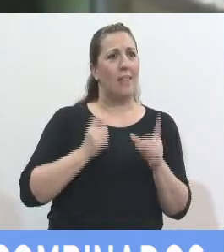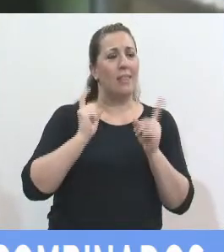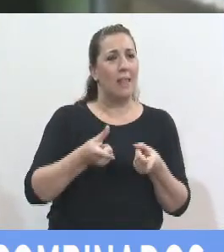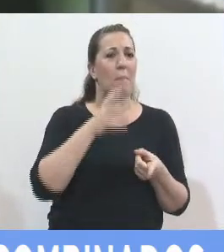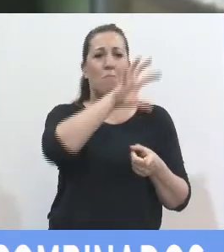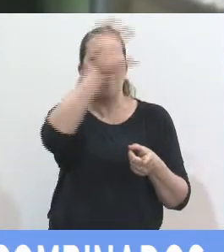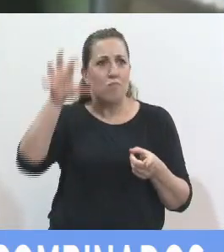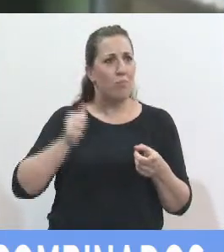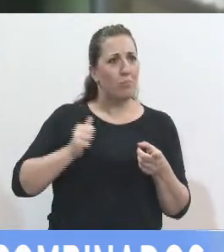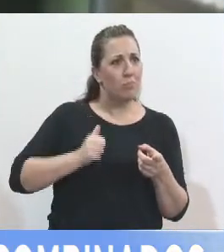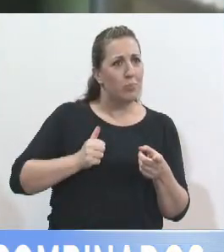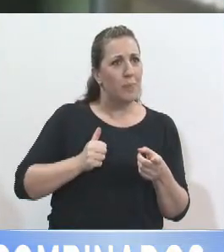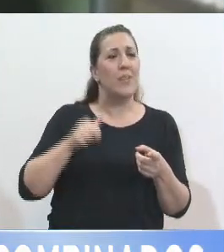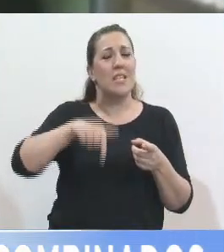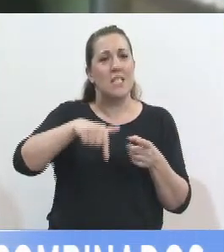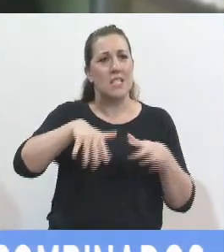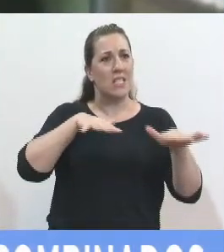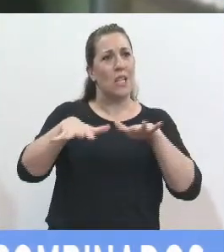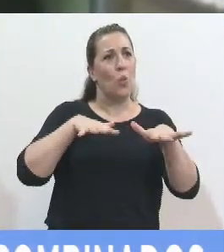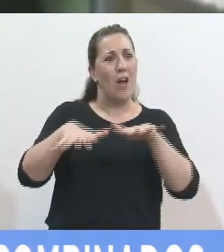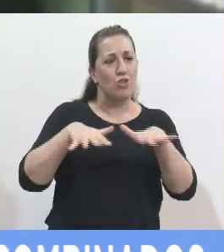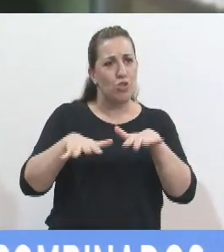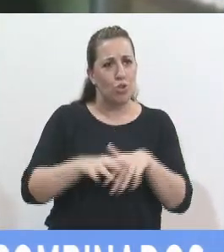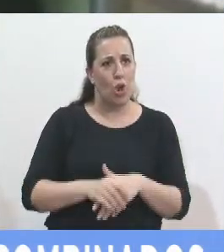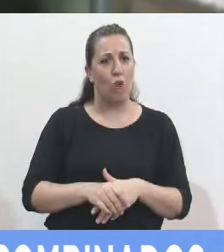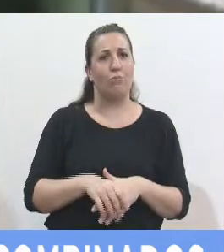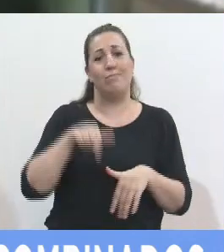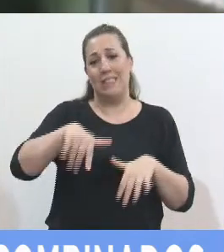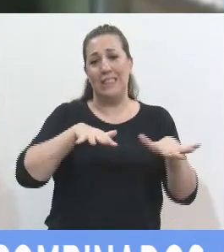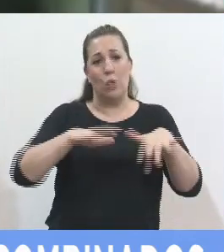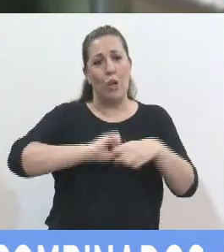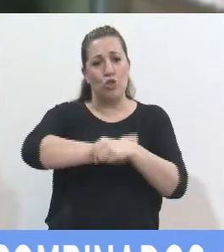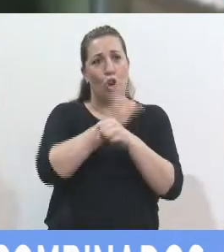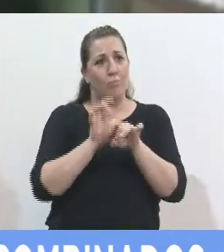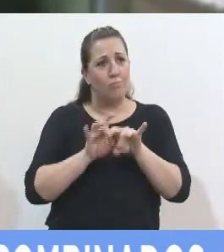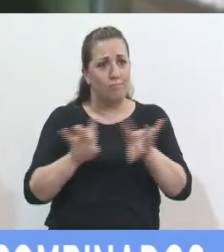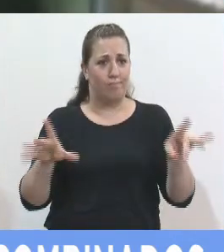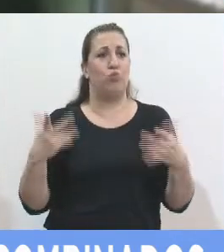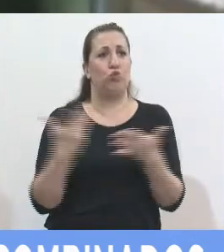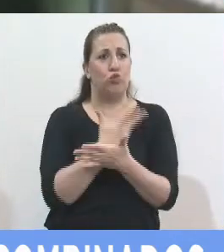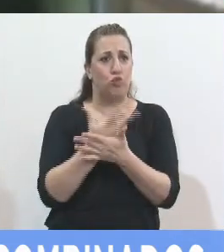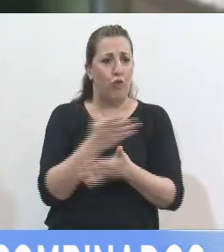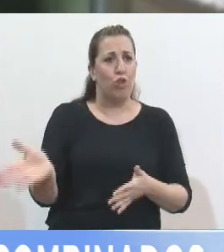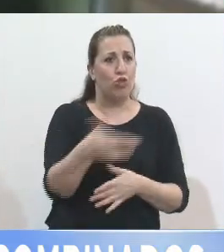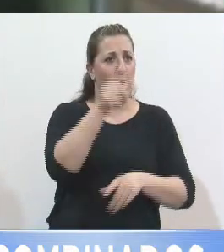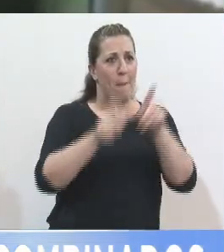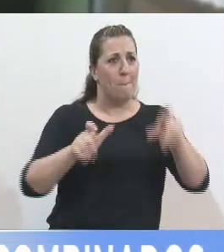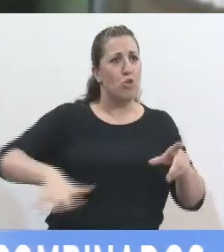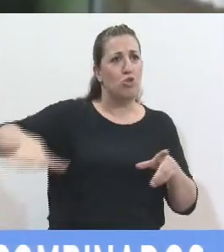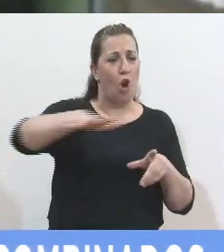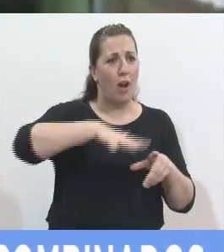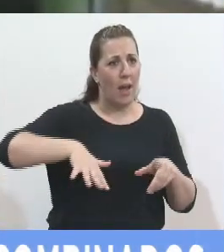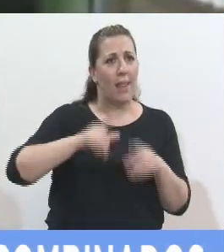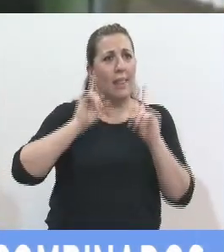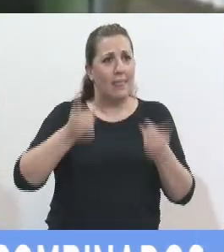corresponden, en esta situación de pandemia que está afectando a todo nuestro pueblo, y al lado de él se han